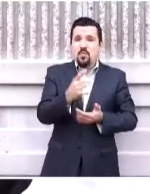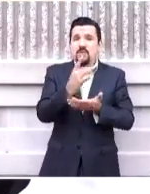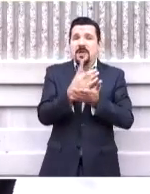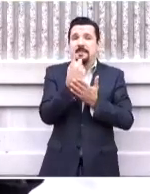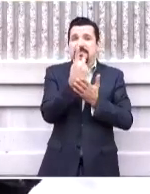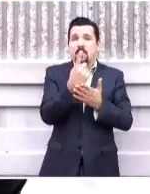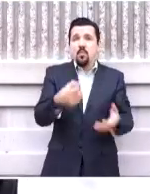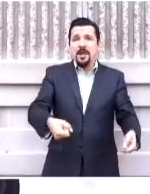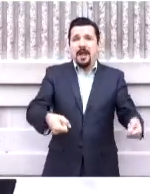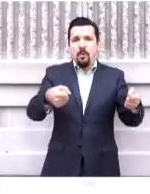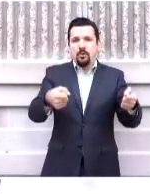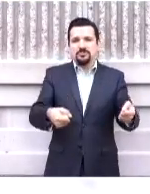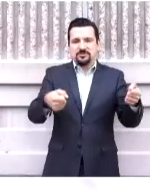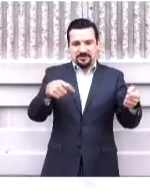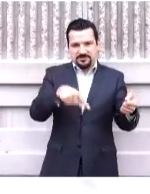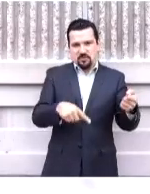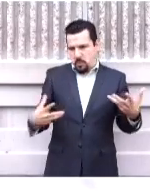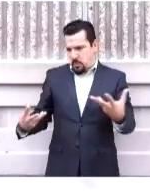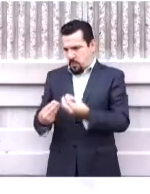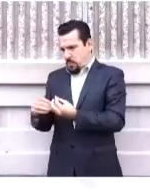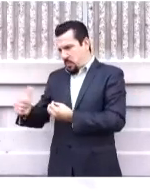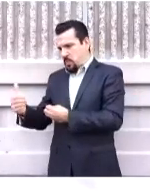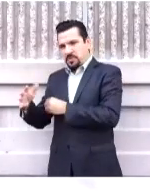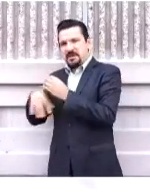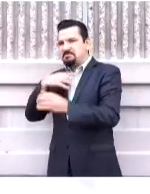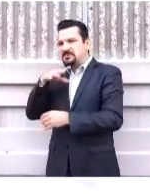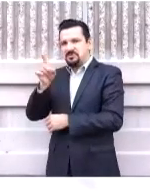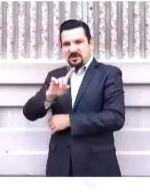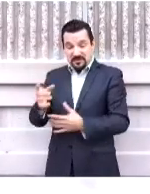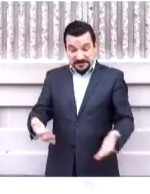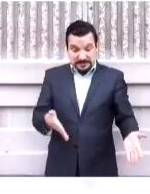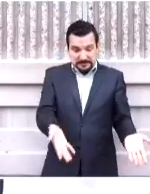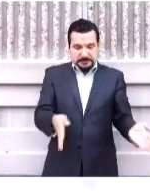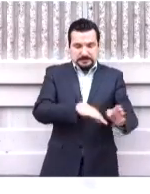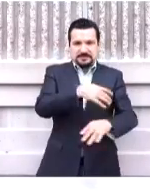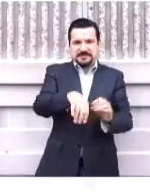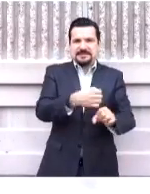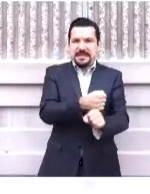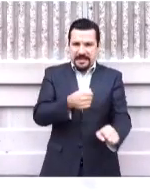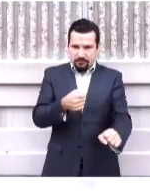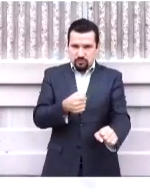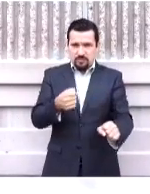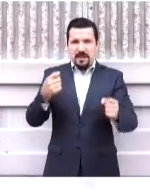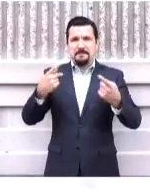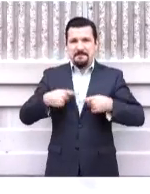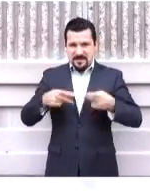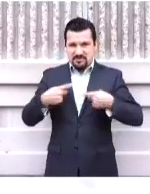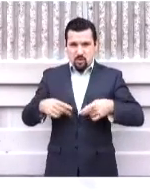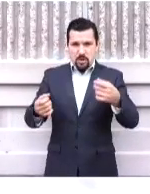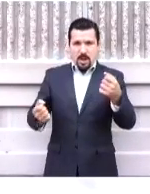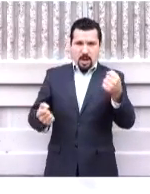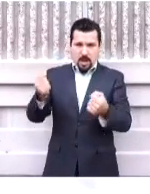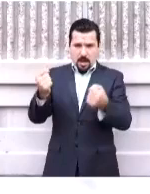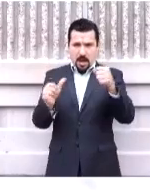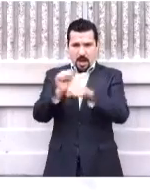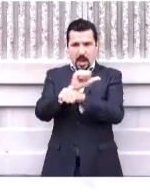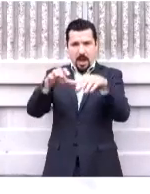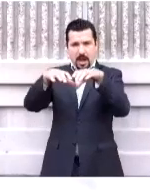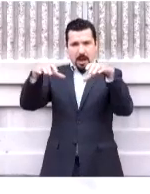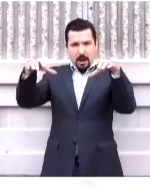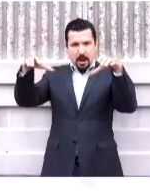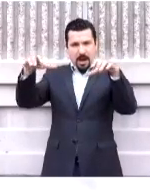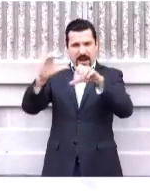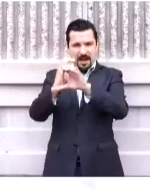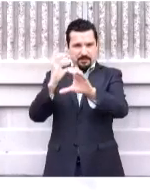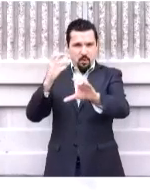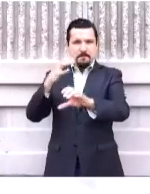sola bolsa, que la cerremos, no solamente para que las personas que van a recolectar la basura estén en